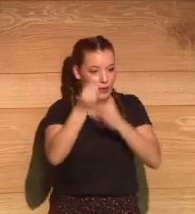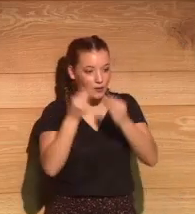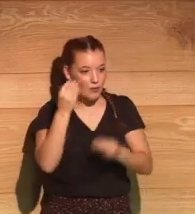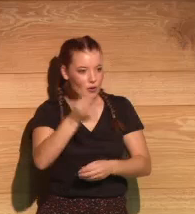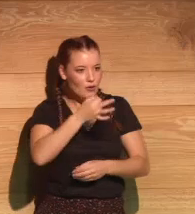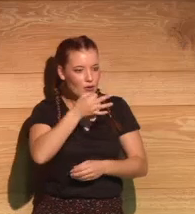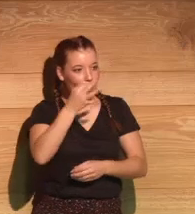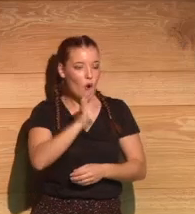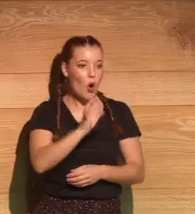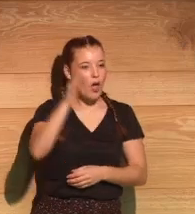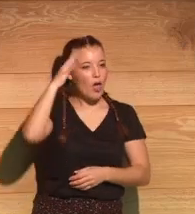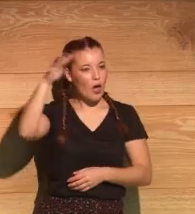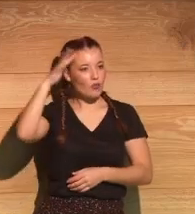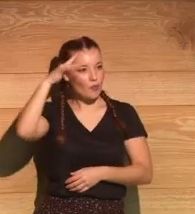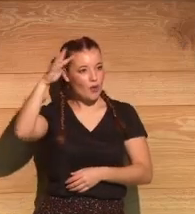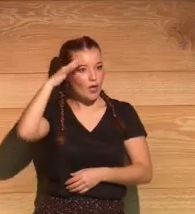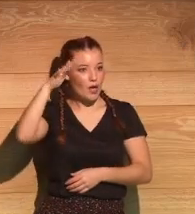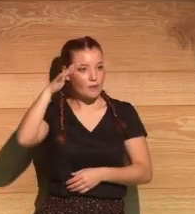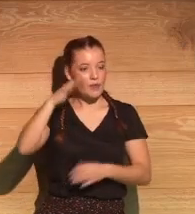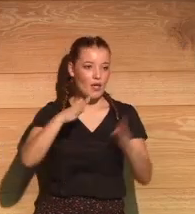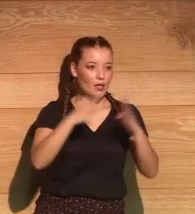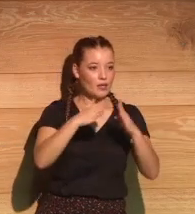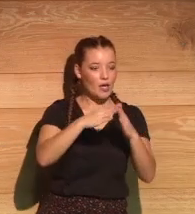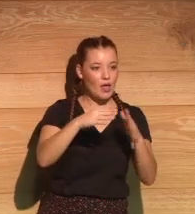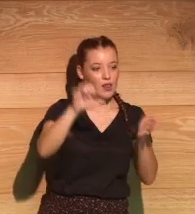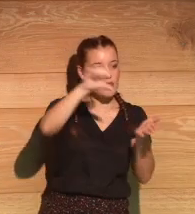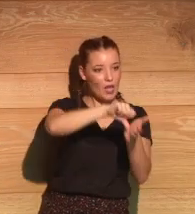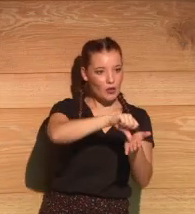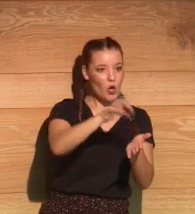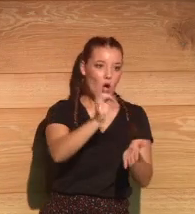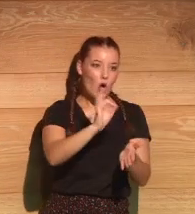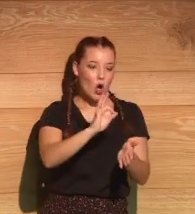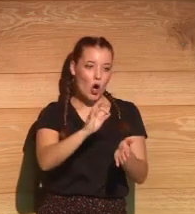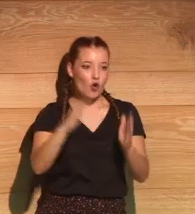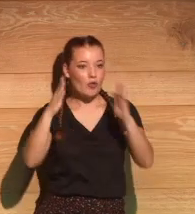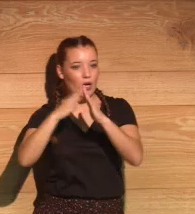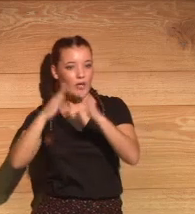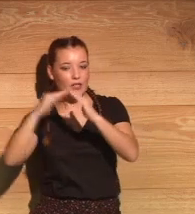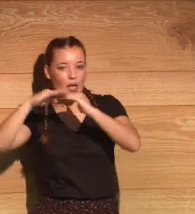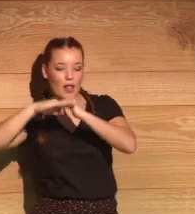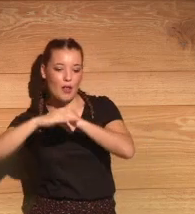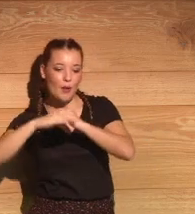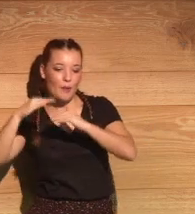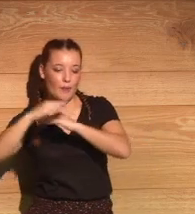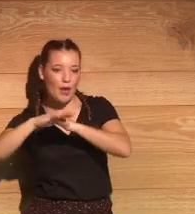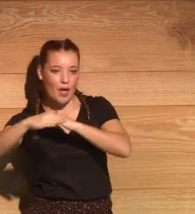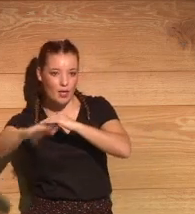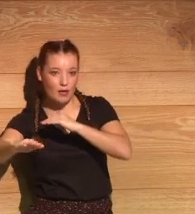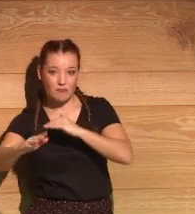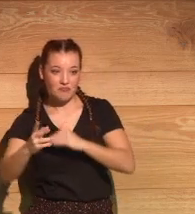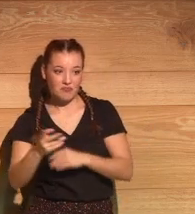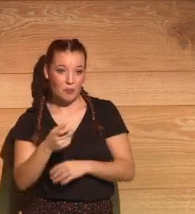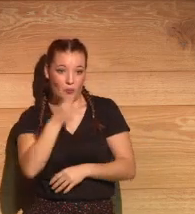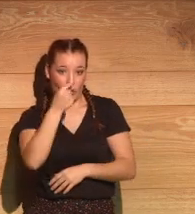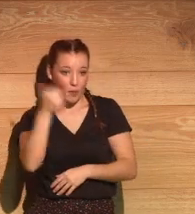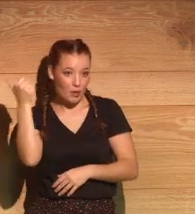tener un pisito en el centro y un chalet en la playa y pocas cosas más, ¿no? Y eso